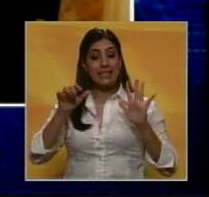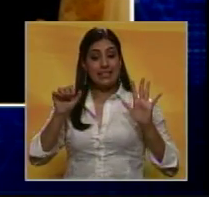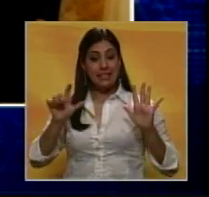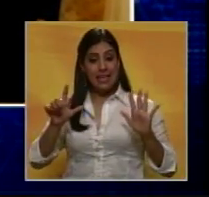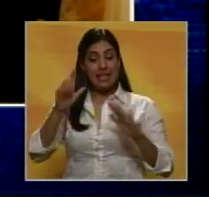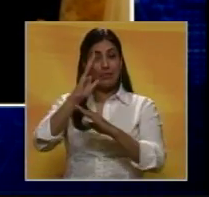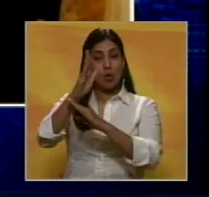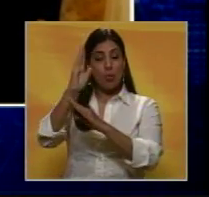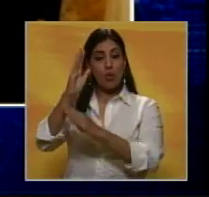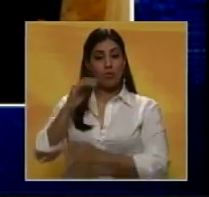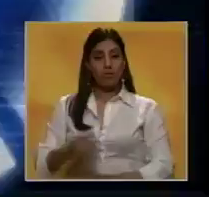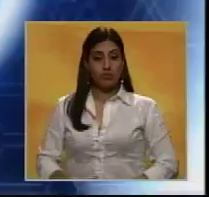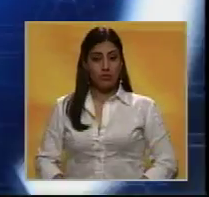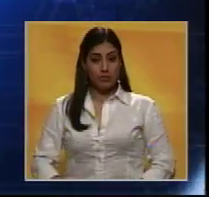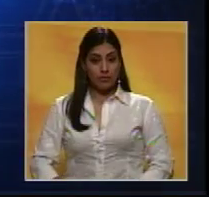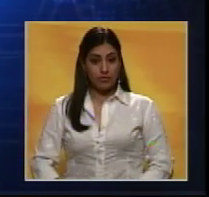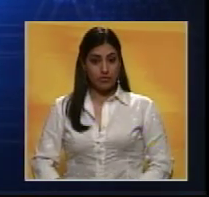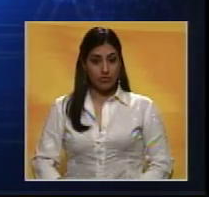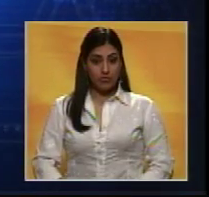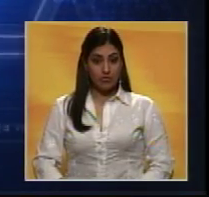17 imputados.